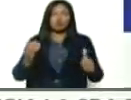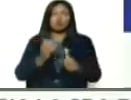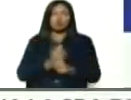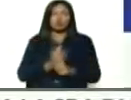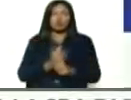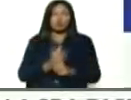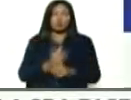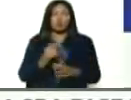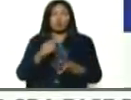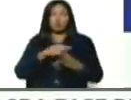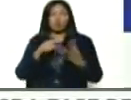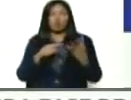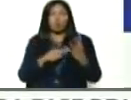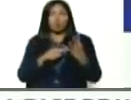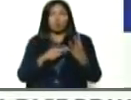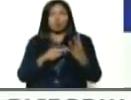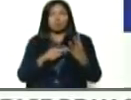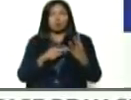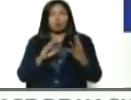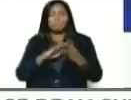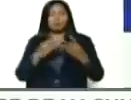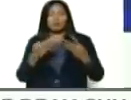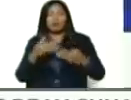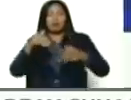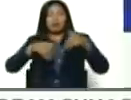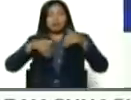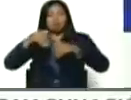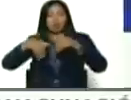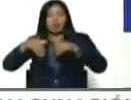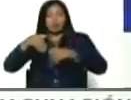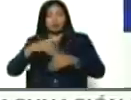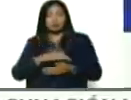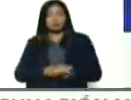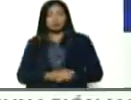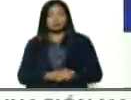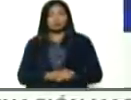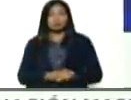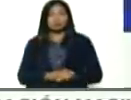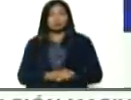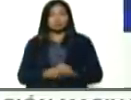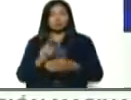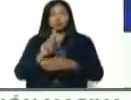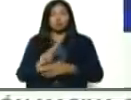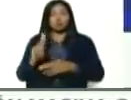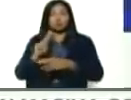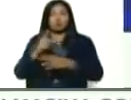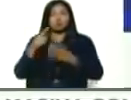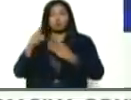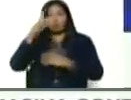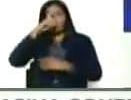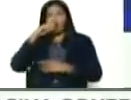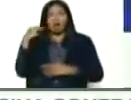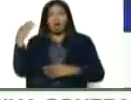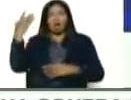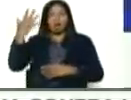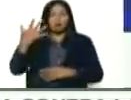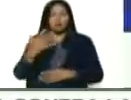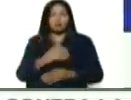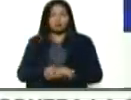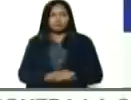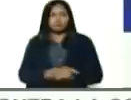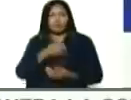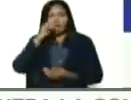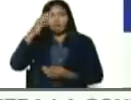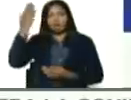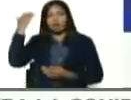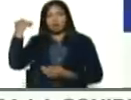dijo cuatro manuales electorales que se han utilizado en otros años y